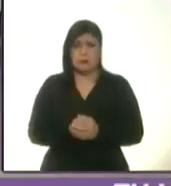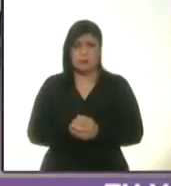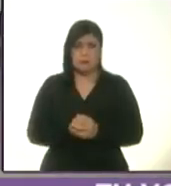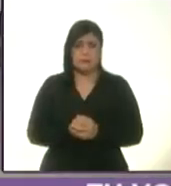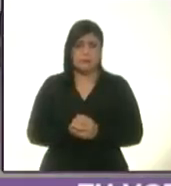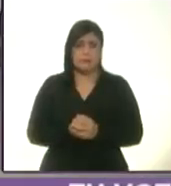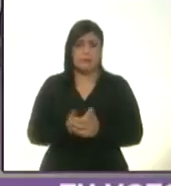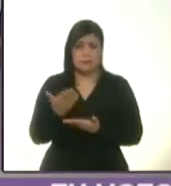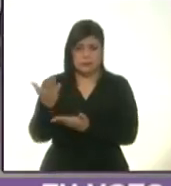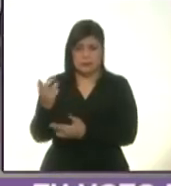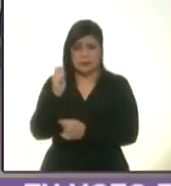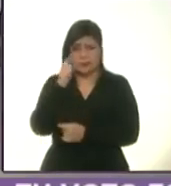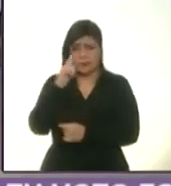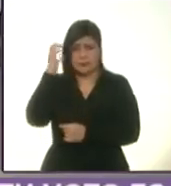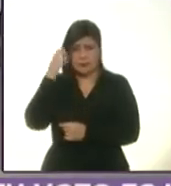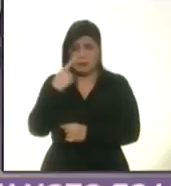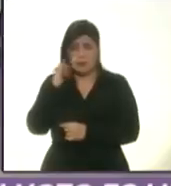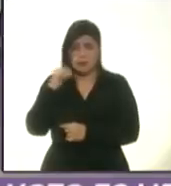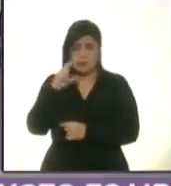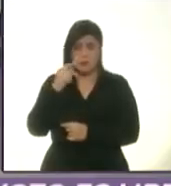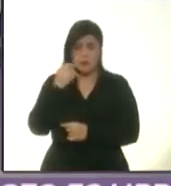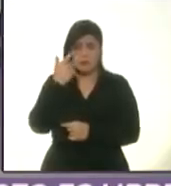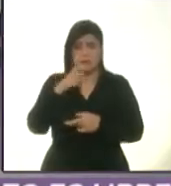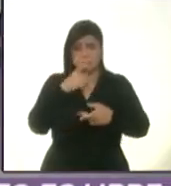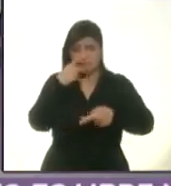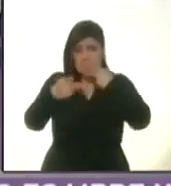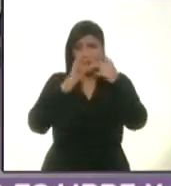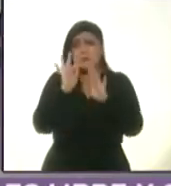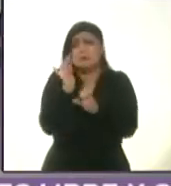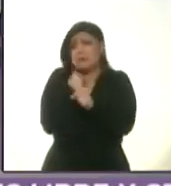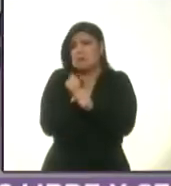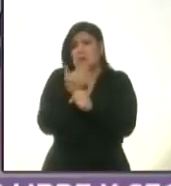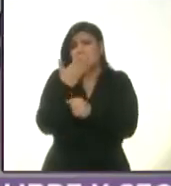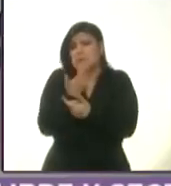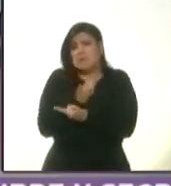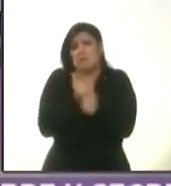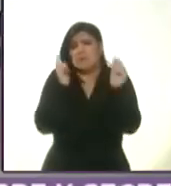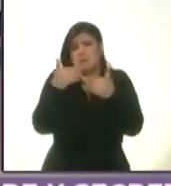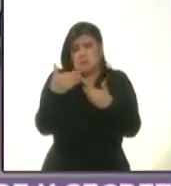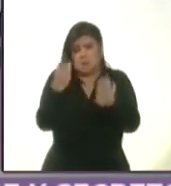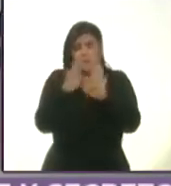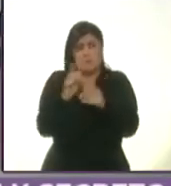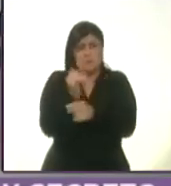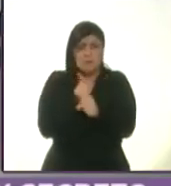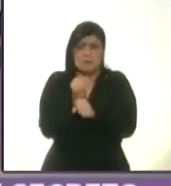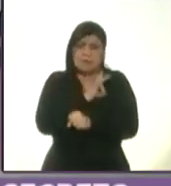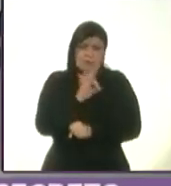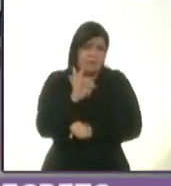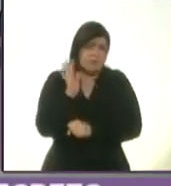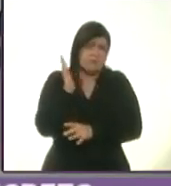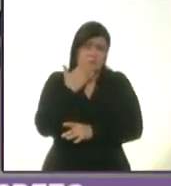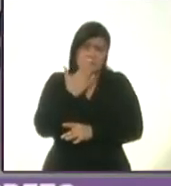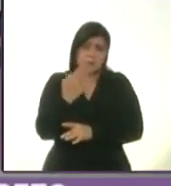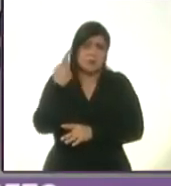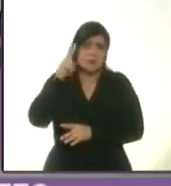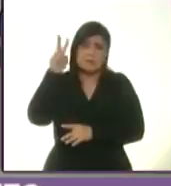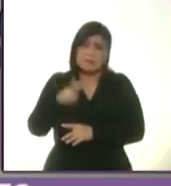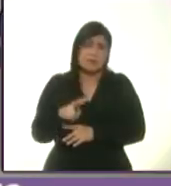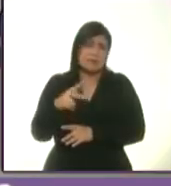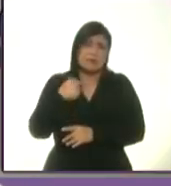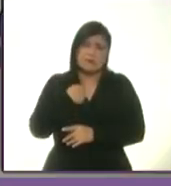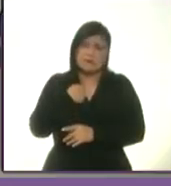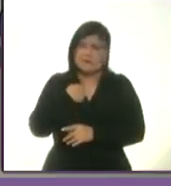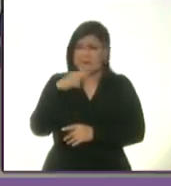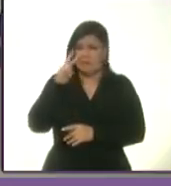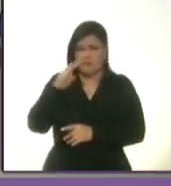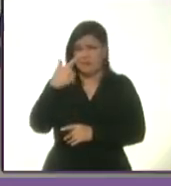claudia desea ser se investigue en lo que se tenga que investigar pero la verdad es que me parece muy